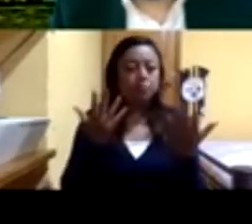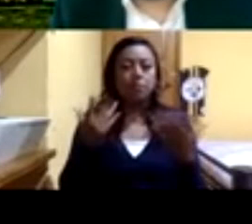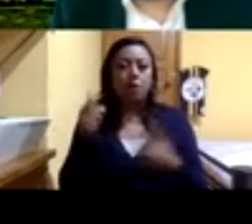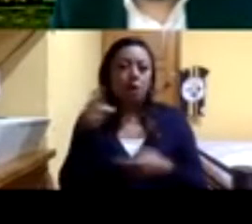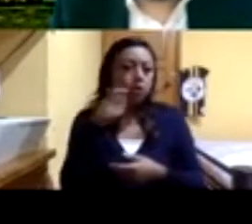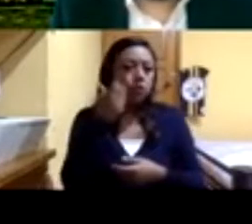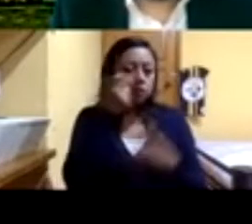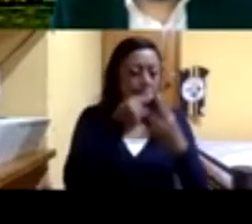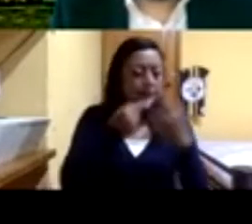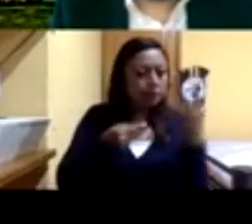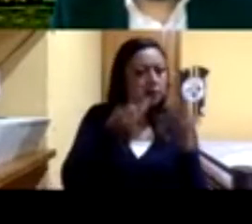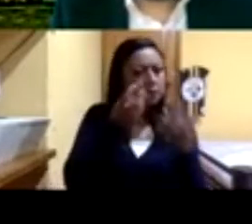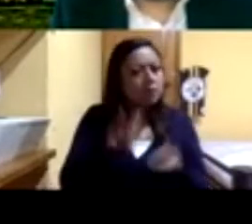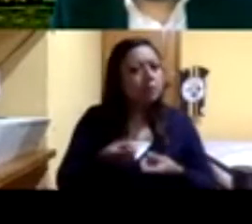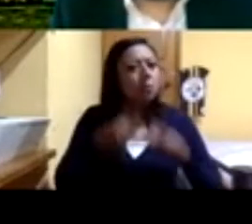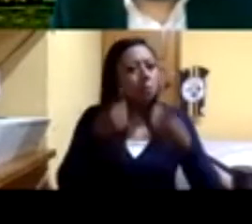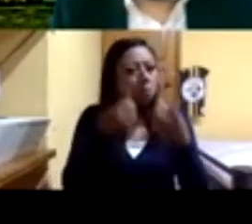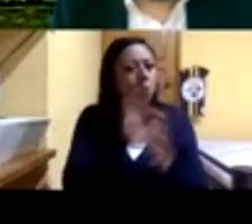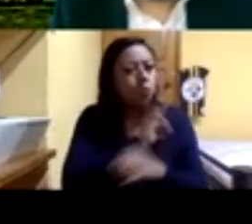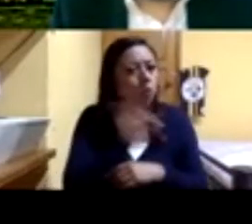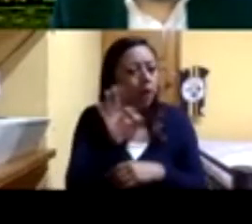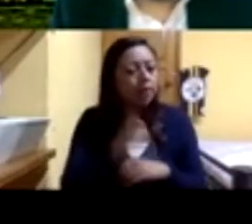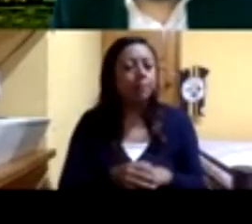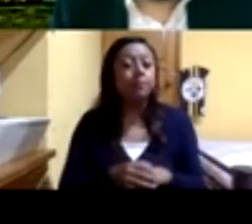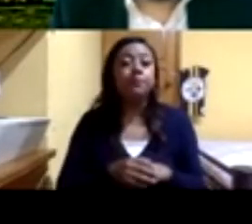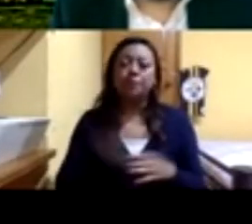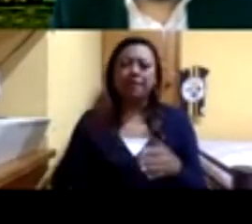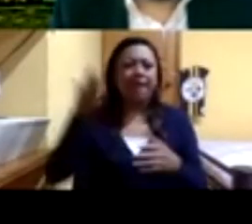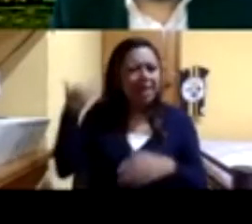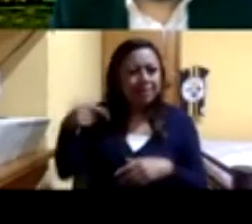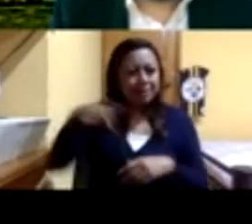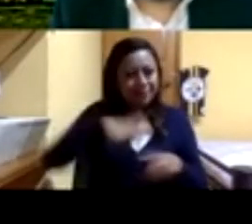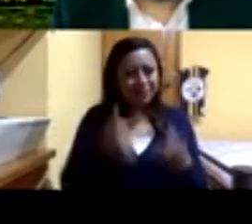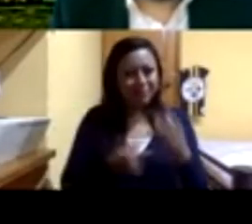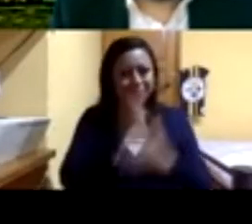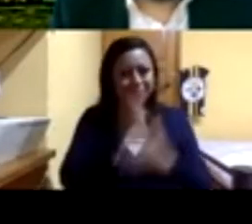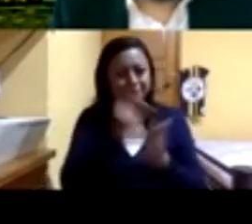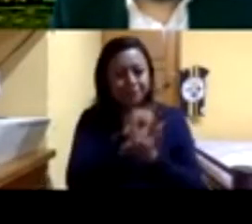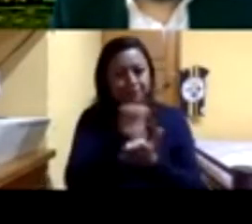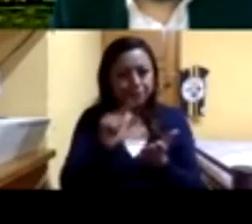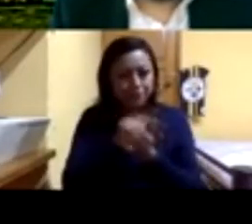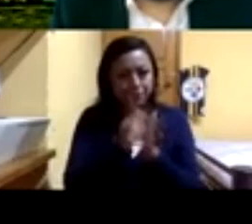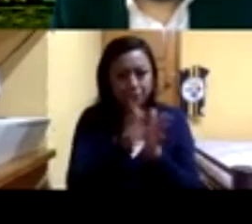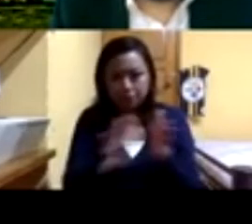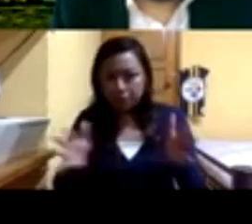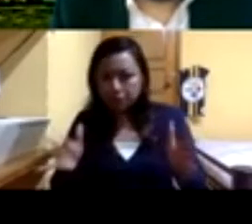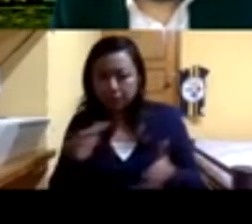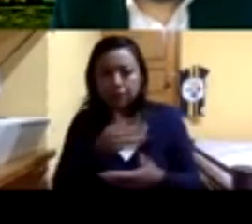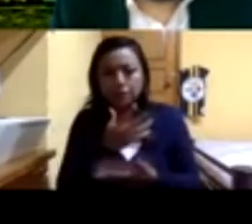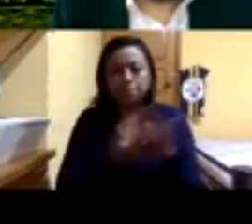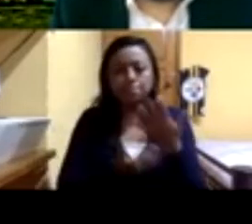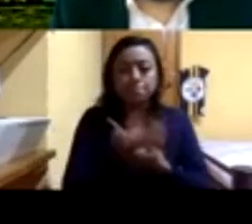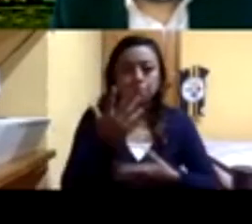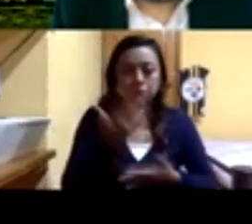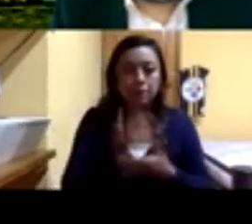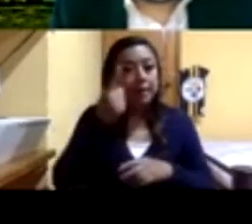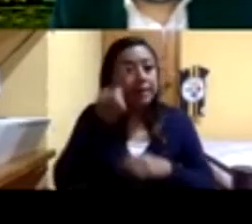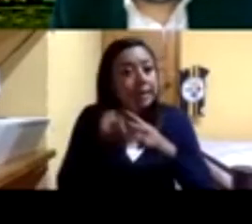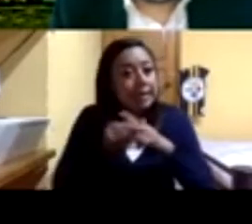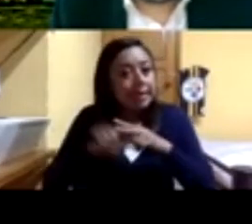el inicio de la primera legislatura del Congreso local, se estableció una serie de criterios